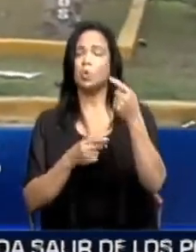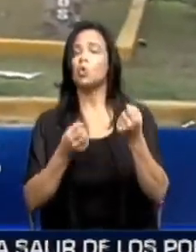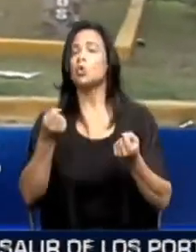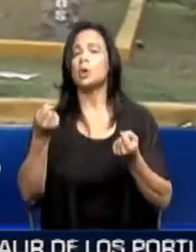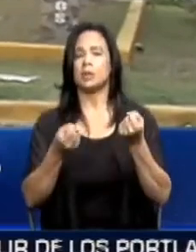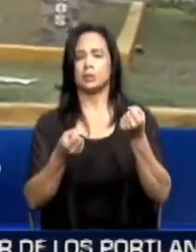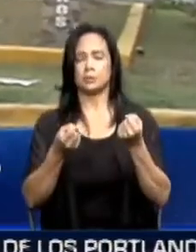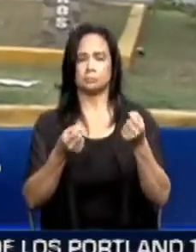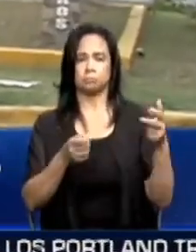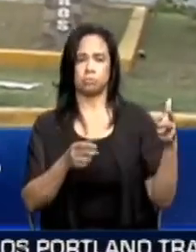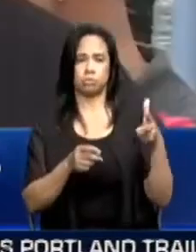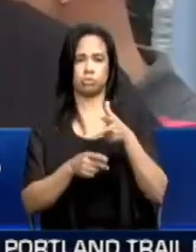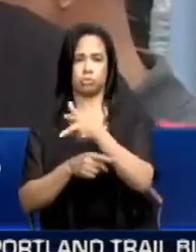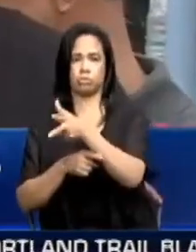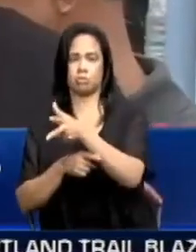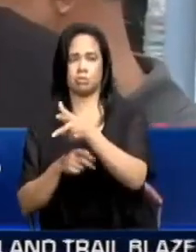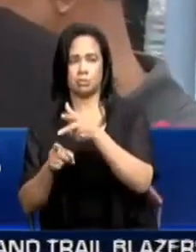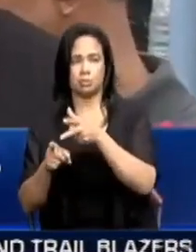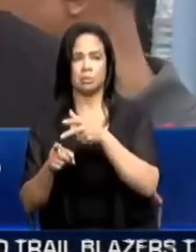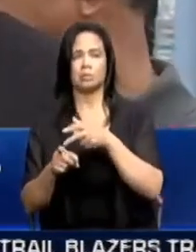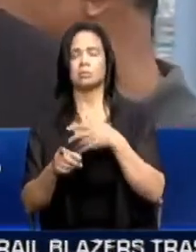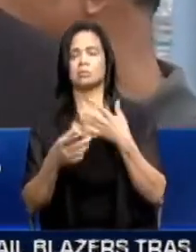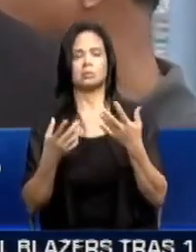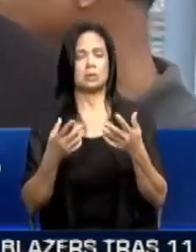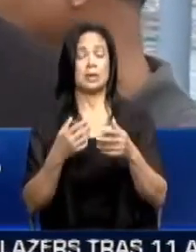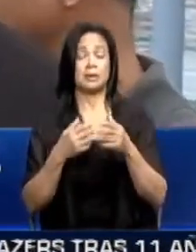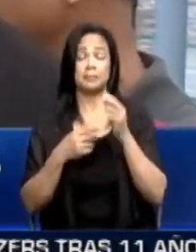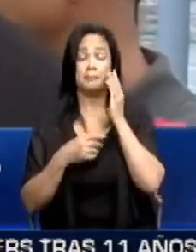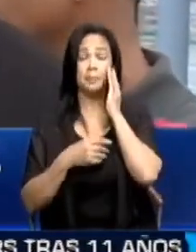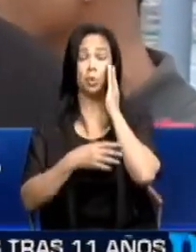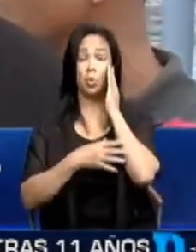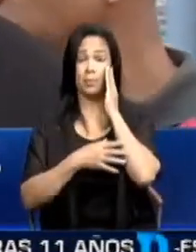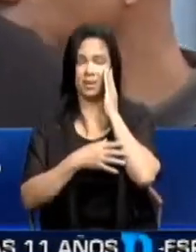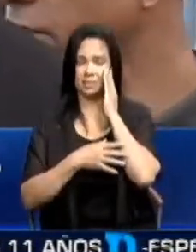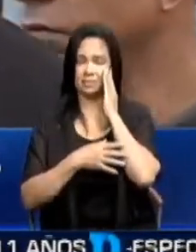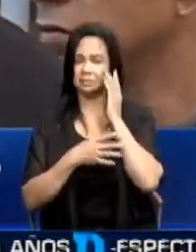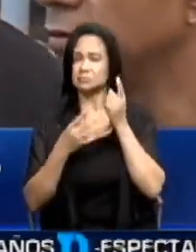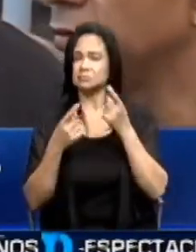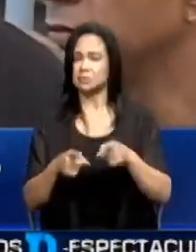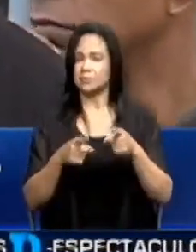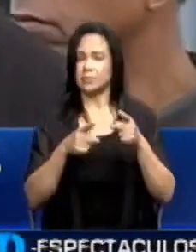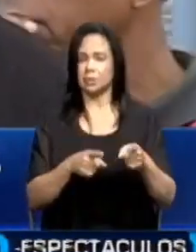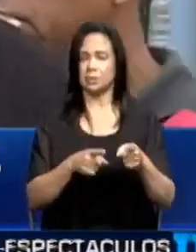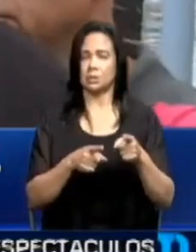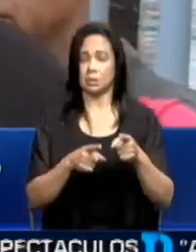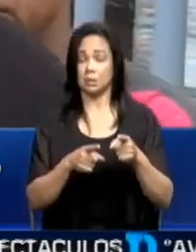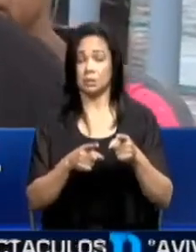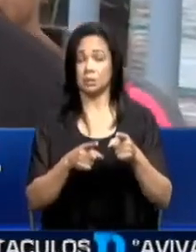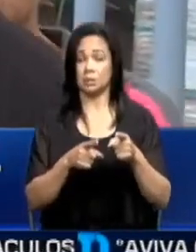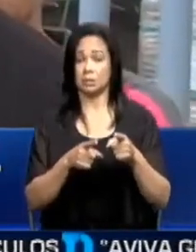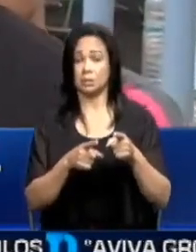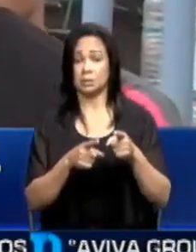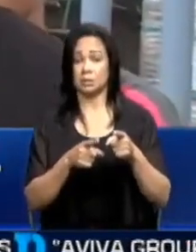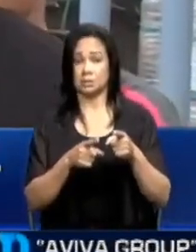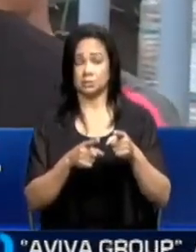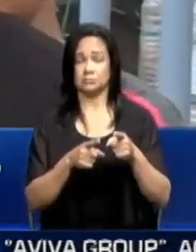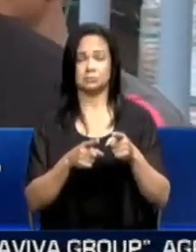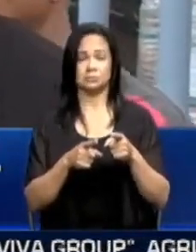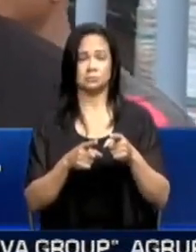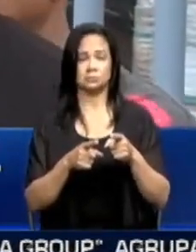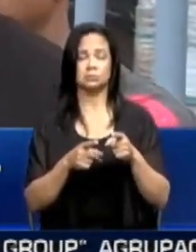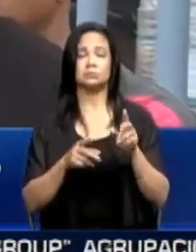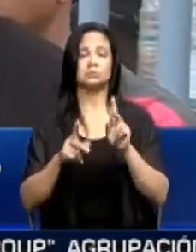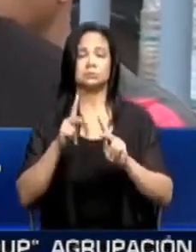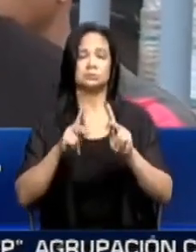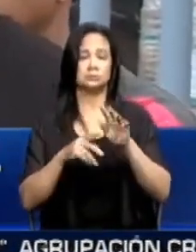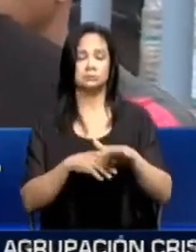vehículo fuera de control. Esto es muy preocupante lo que está pasando aquí en la avenida Jacobo Majluta. Este es el